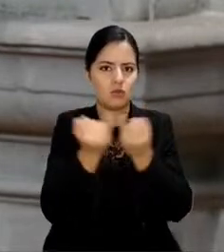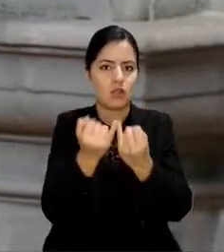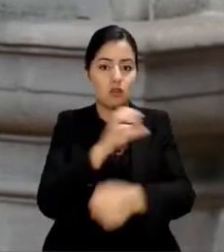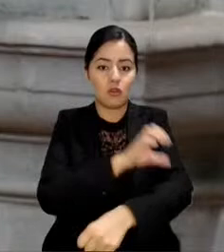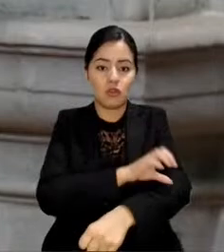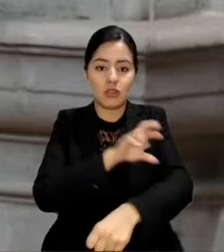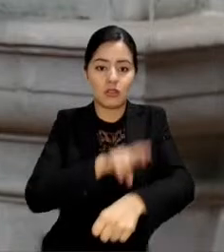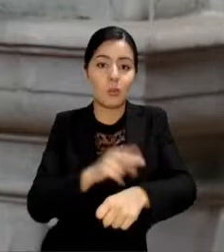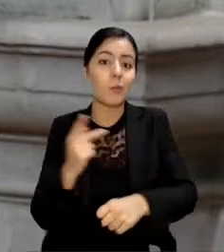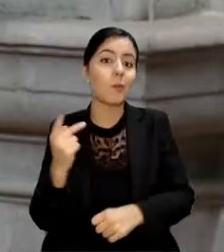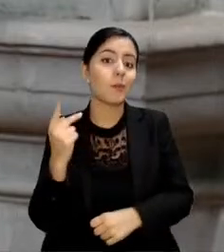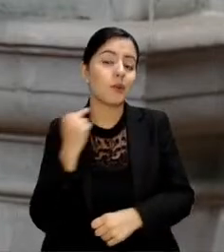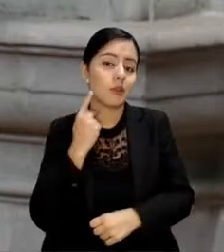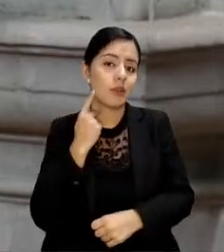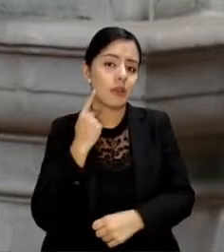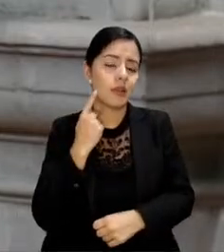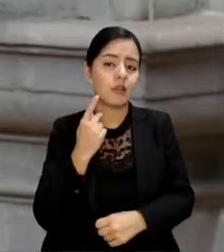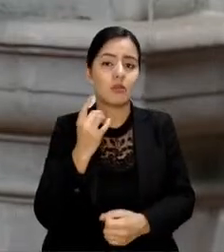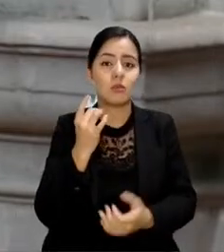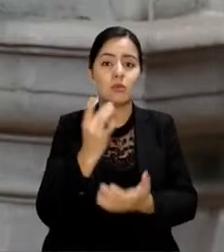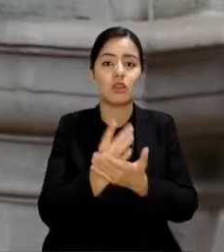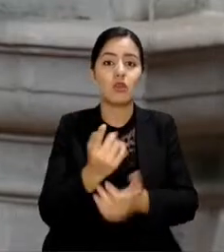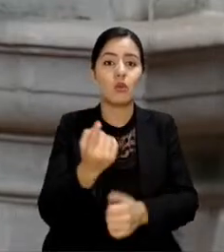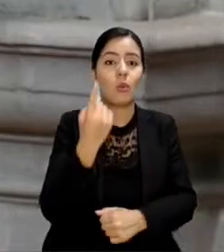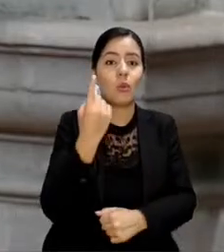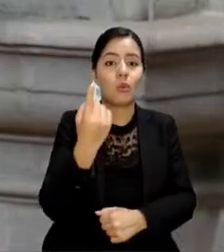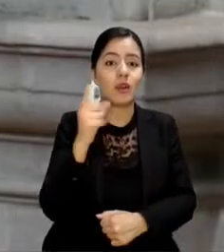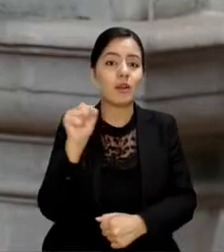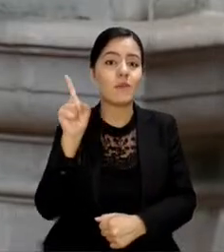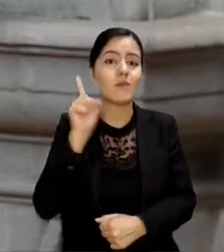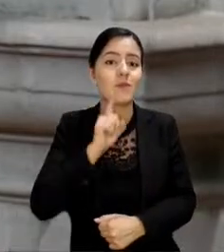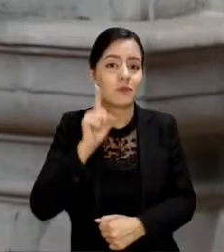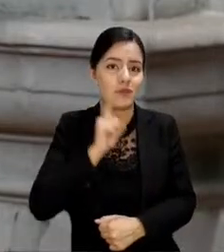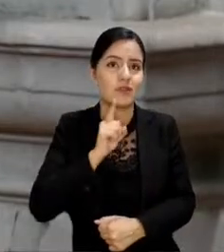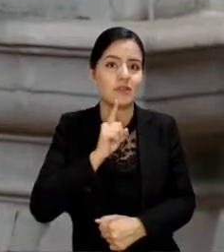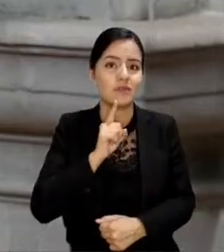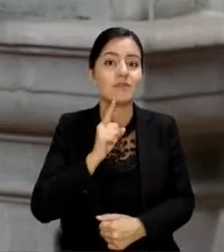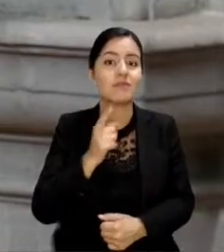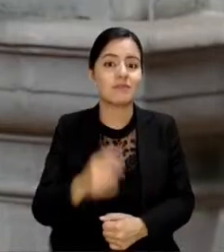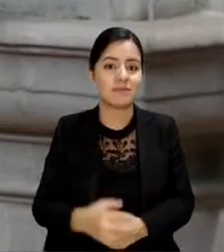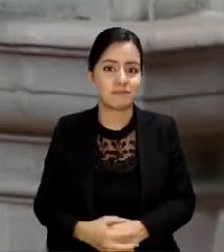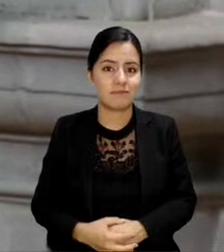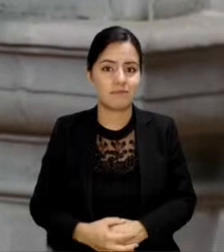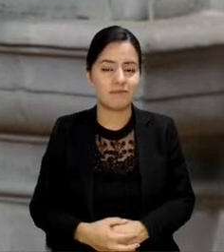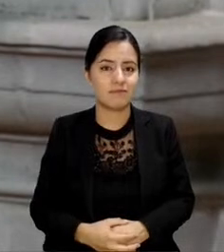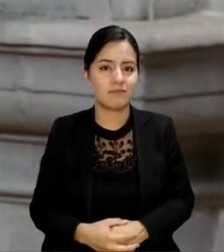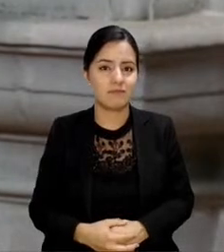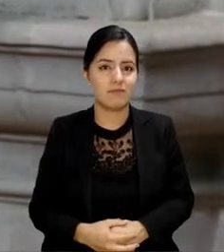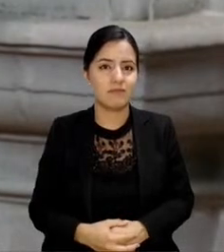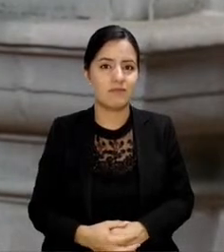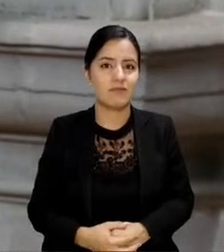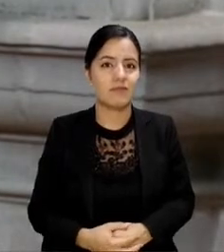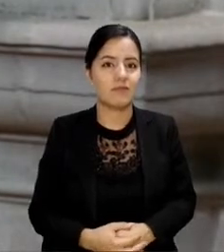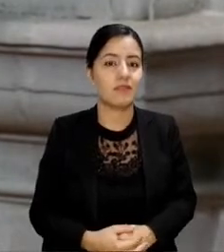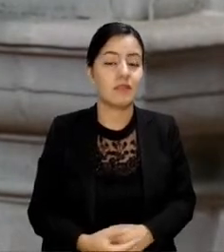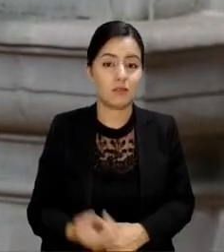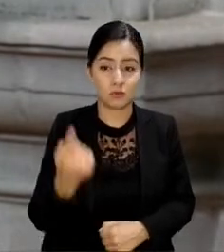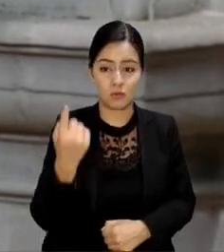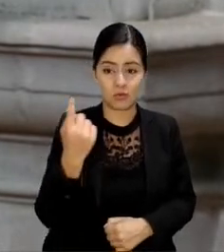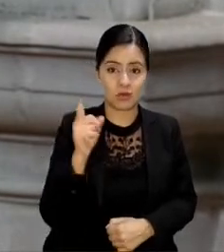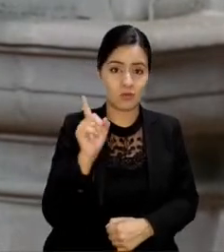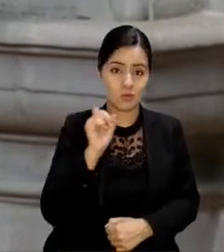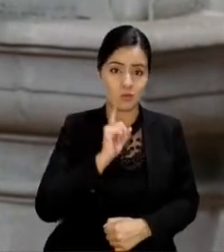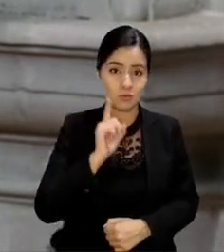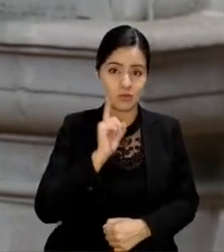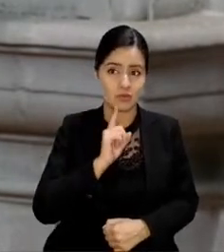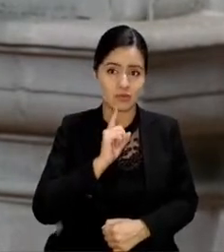Coordinación Política donde solamente existe la representación de una mujer. ¿Y qué creen? Que la fracción que es representada por